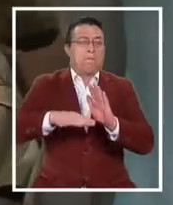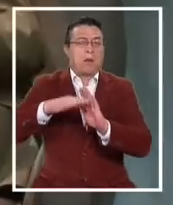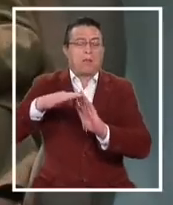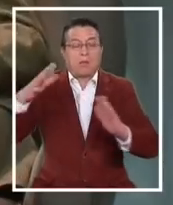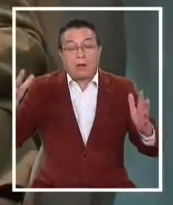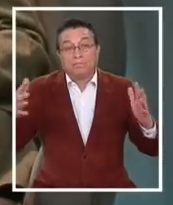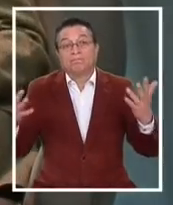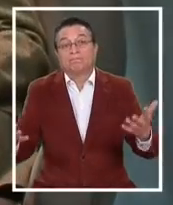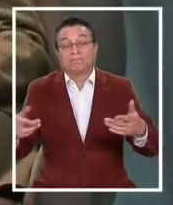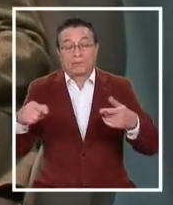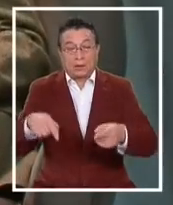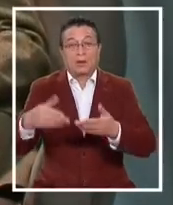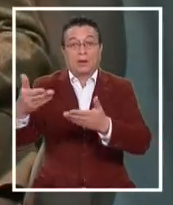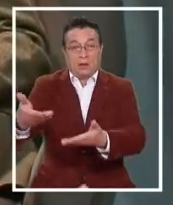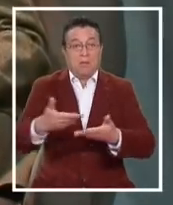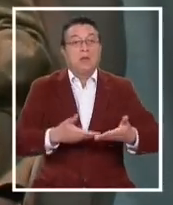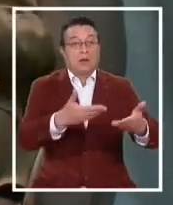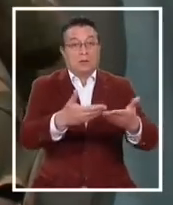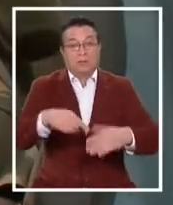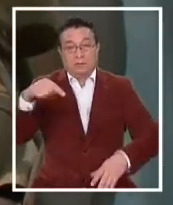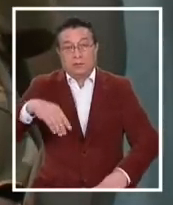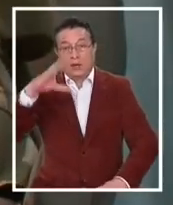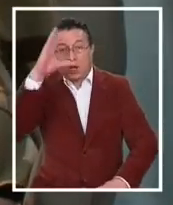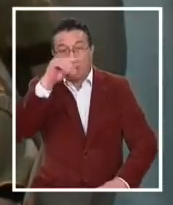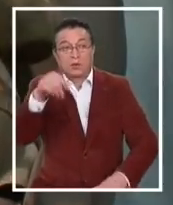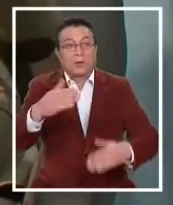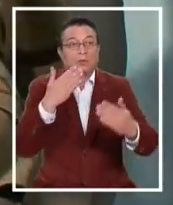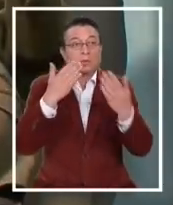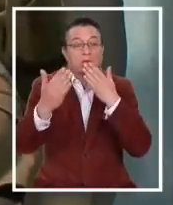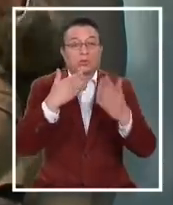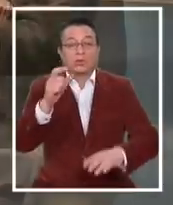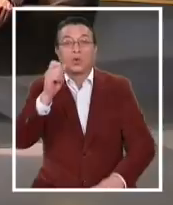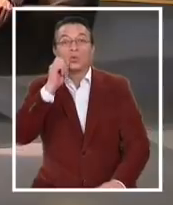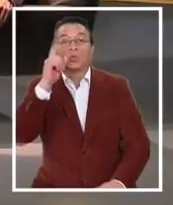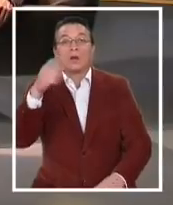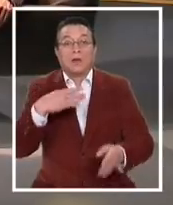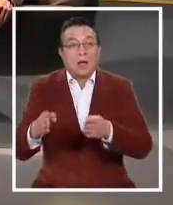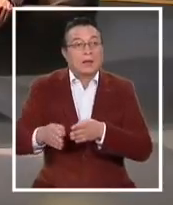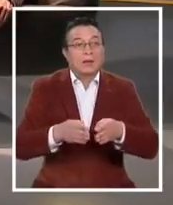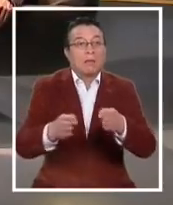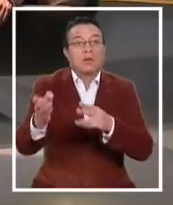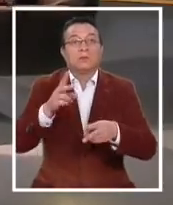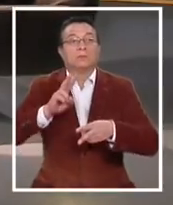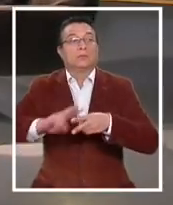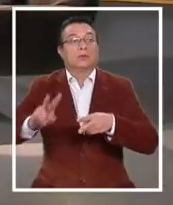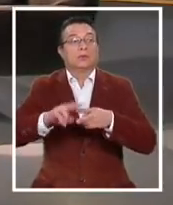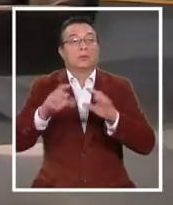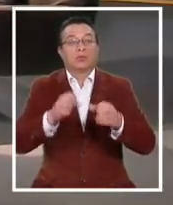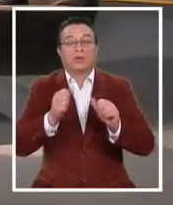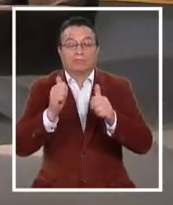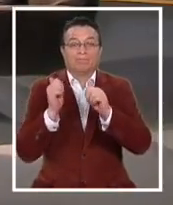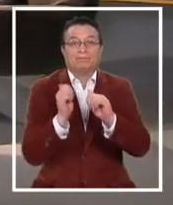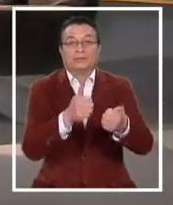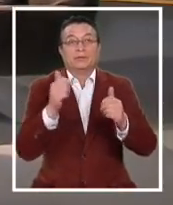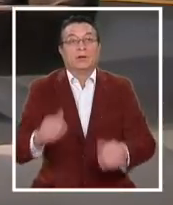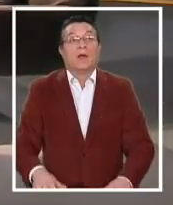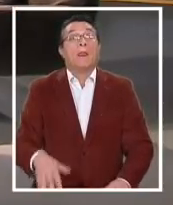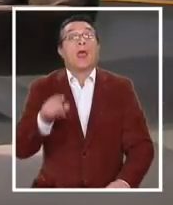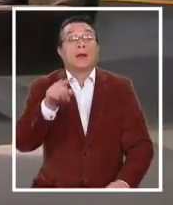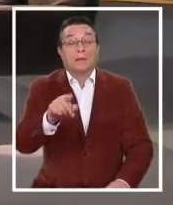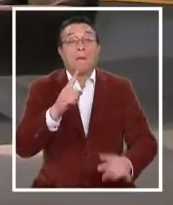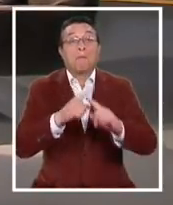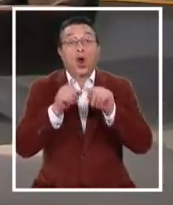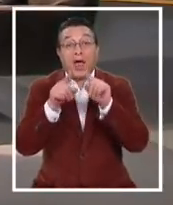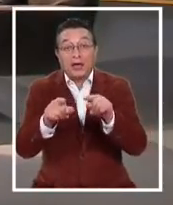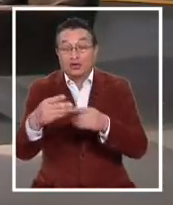Bueno, para eso tenemos invitados esta noche que nos ayuden a dilucidar cuáles son los caminos a seguir para tratar de superar esta crisis. Y para eso